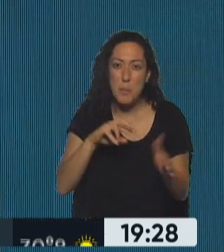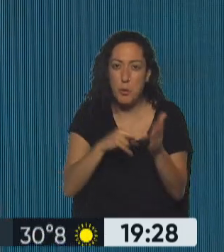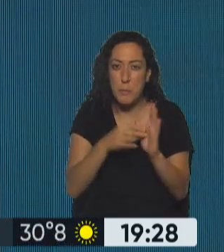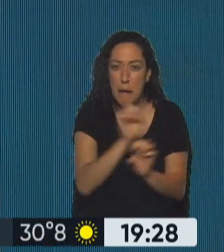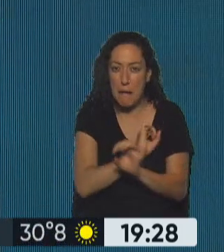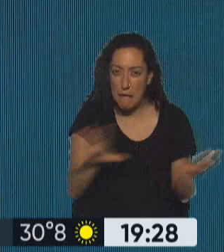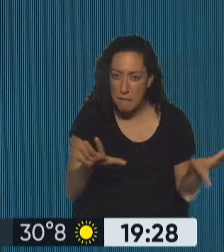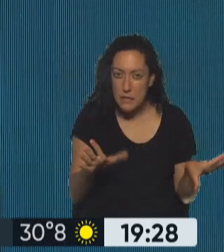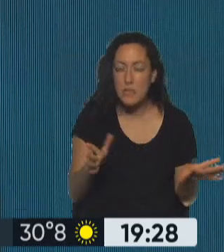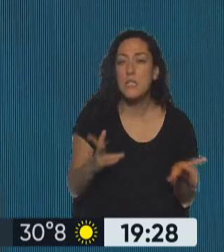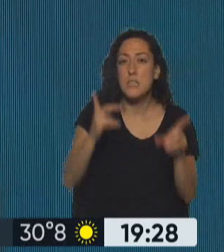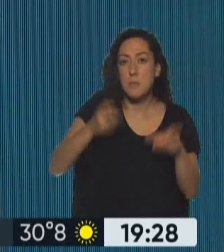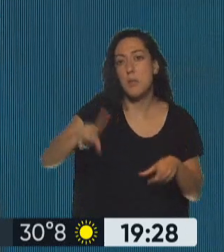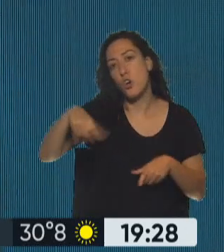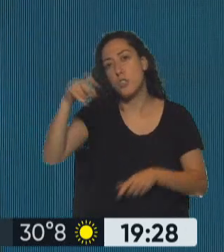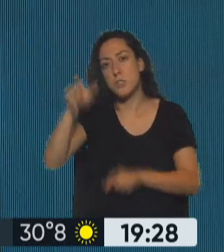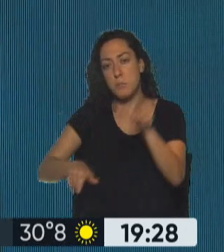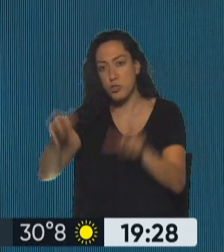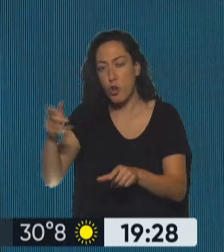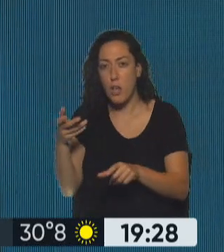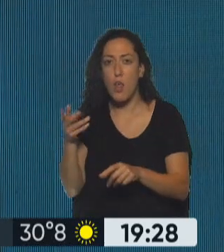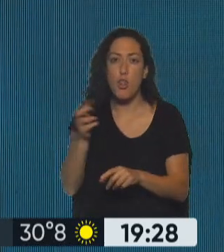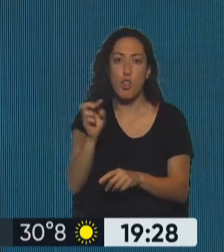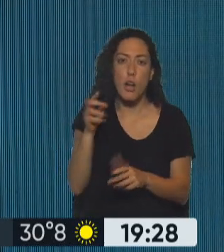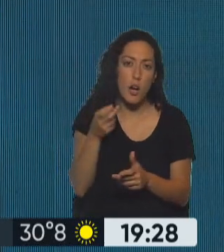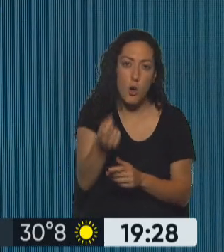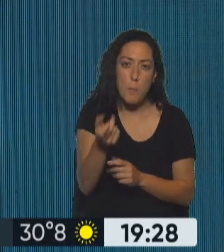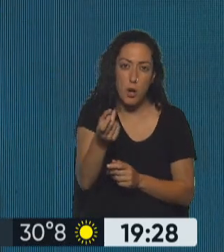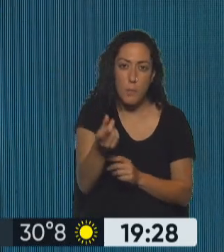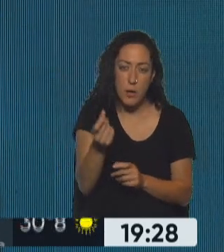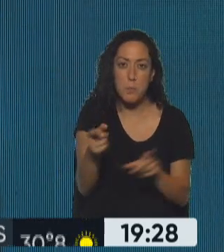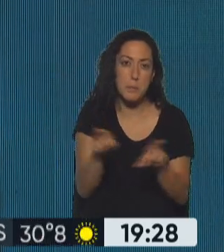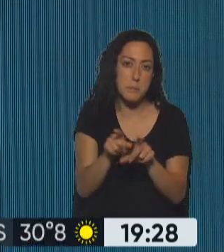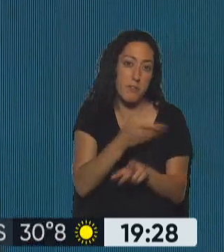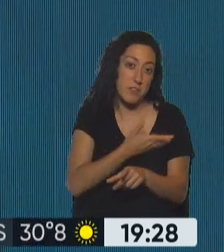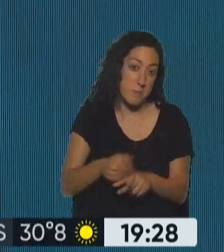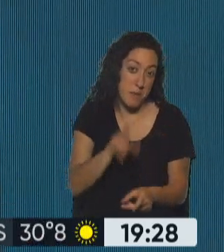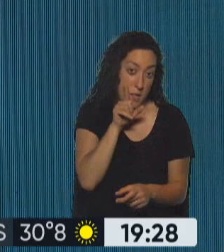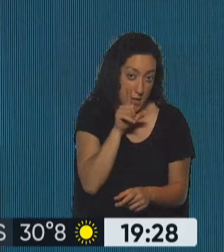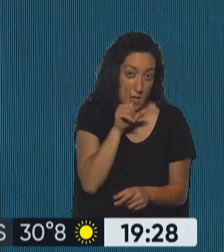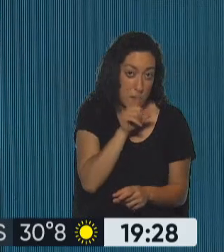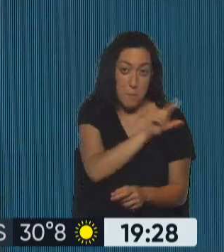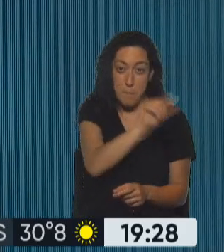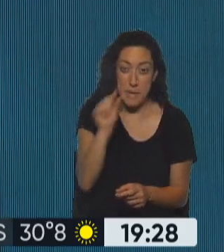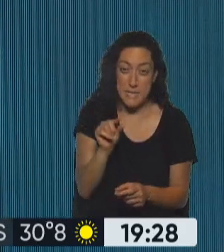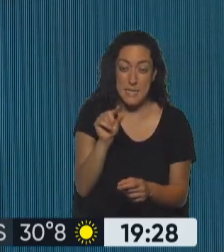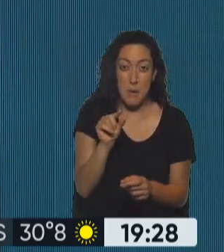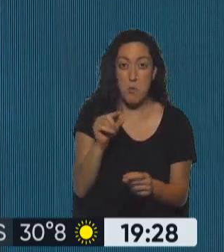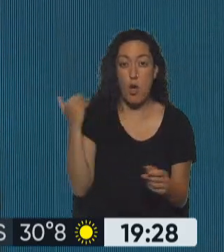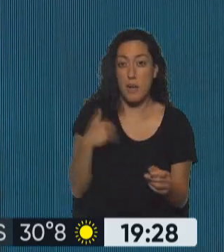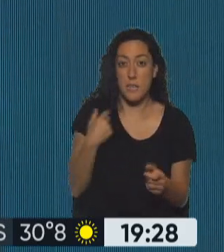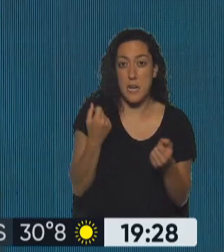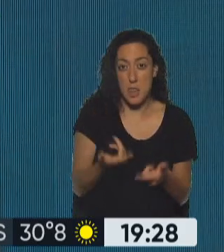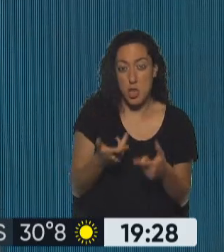otro agujero o a otras personas que sí compran dólares, compraron dólares cuando el Fondo Monetario Internacional le dio el préstamo a la Argentina,